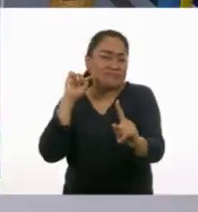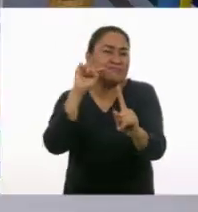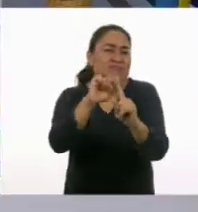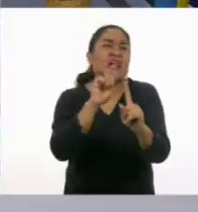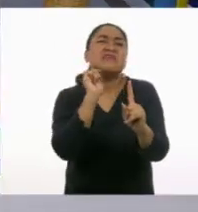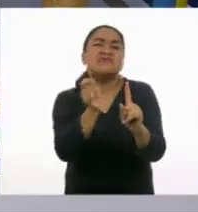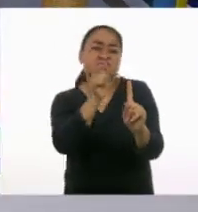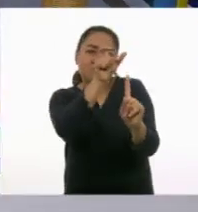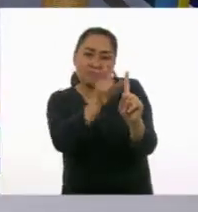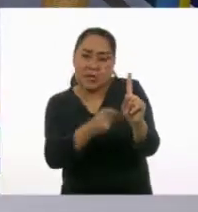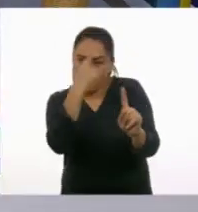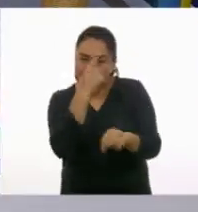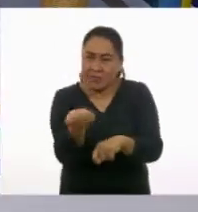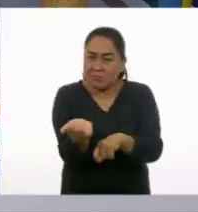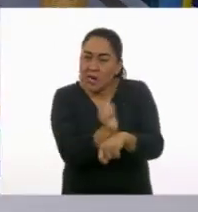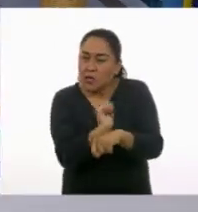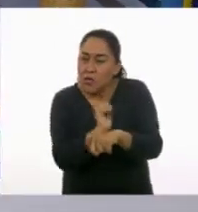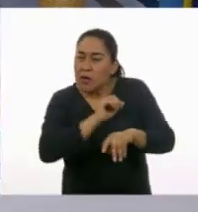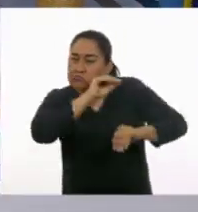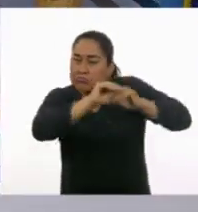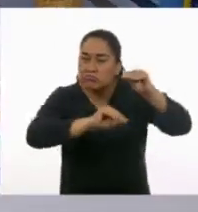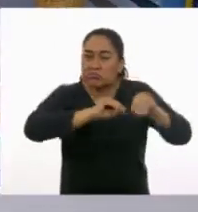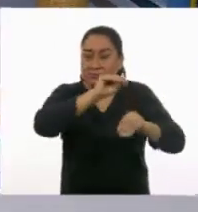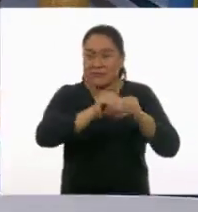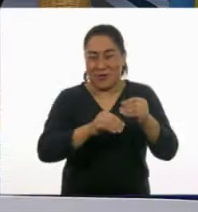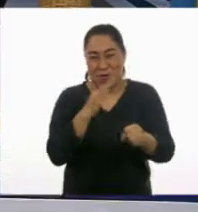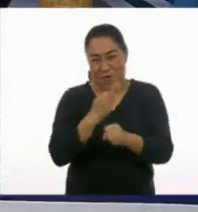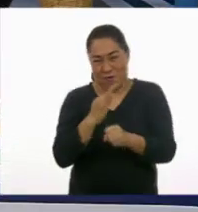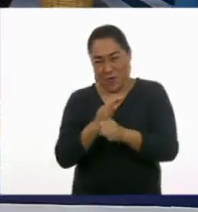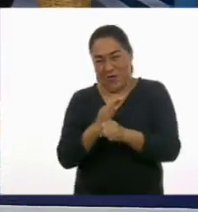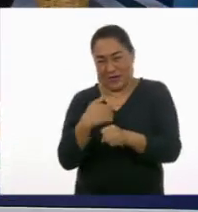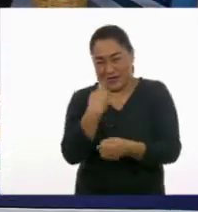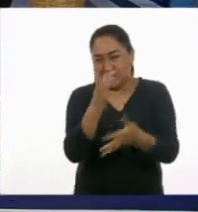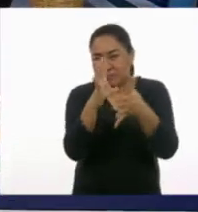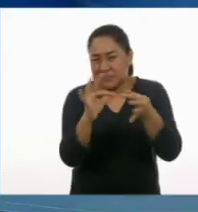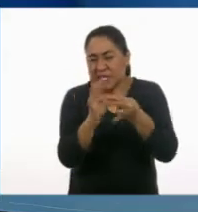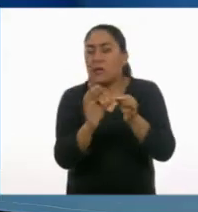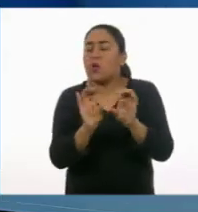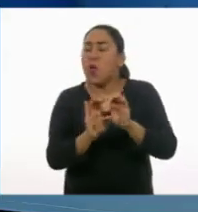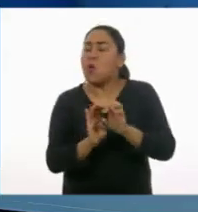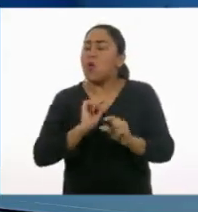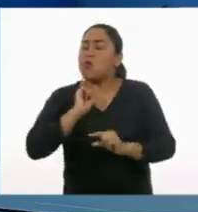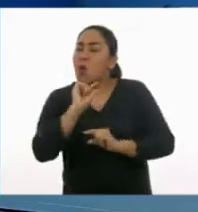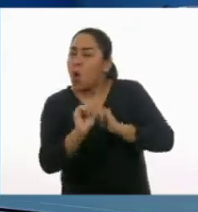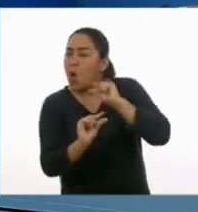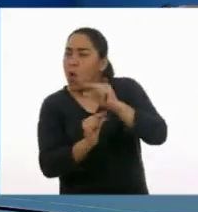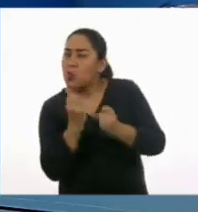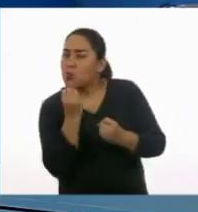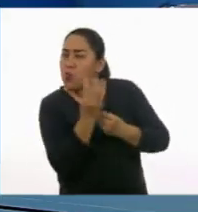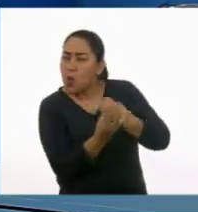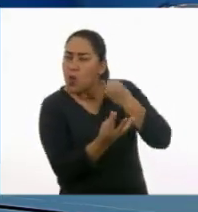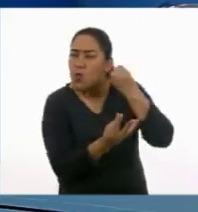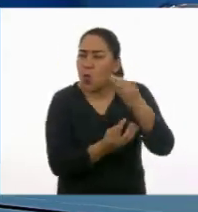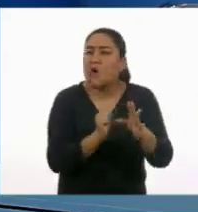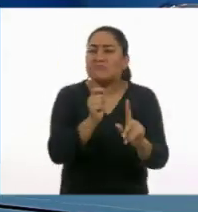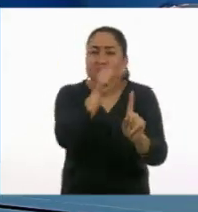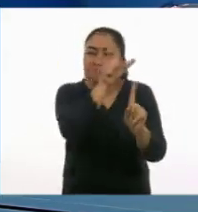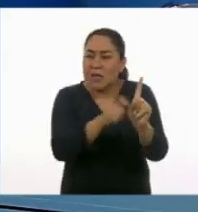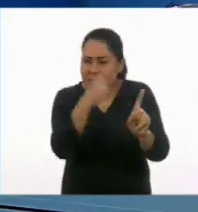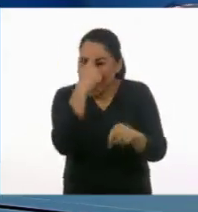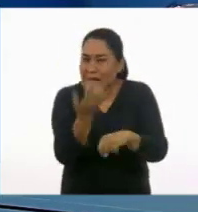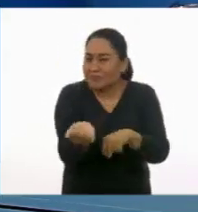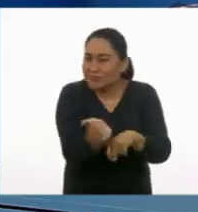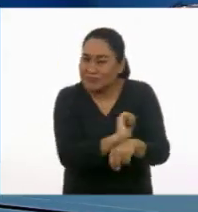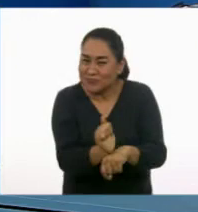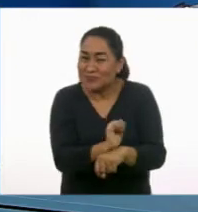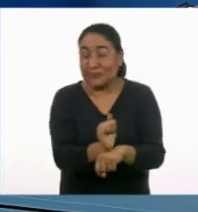Muy bien. Para hacerlo vamos a descubrir que, como te estaba diciendo, es un proceso, es una construcción, se va construyendo. Y